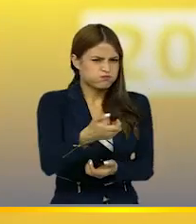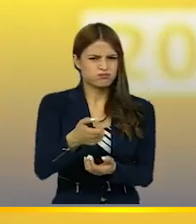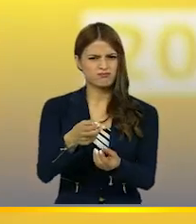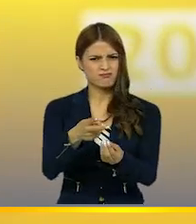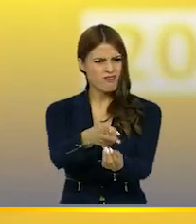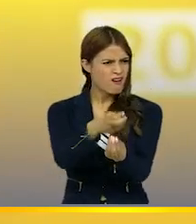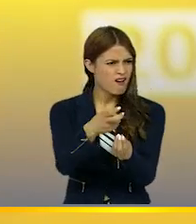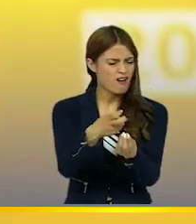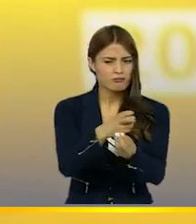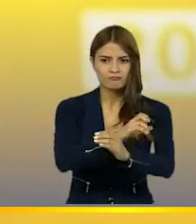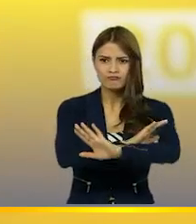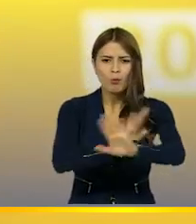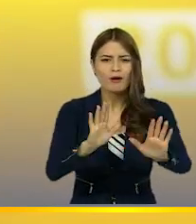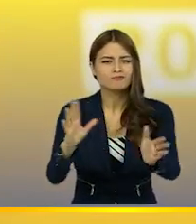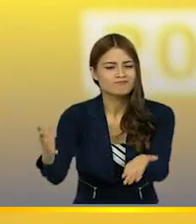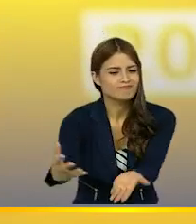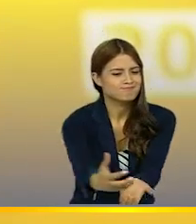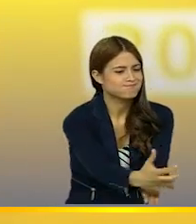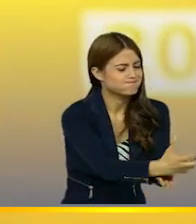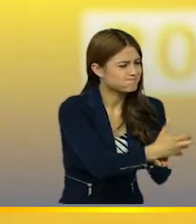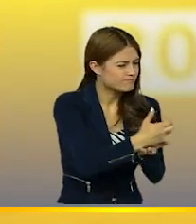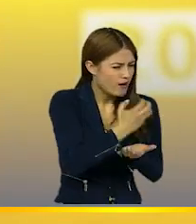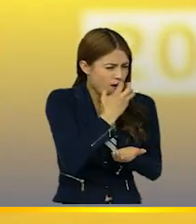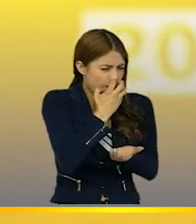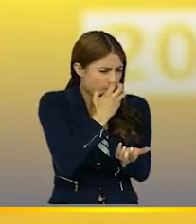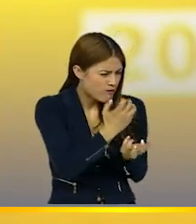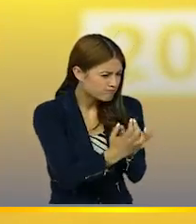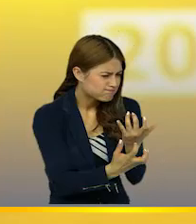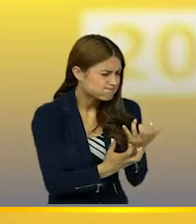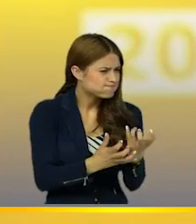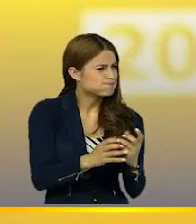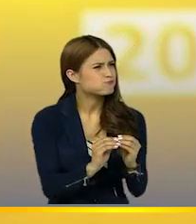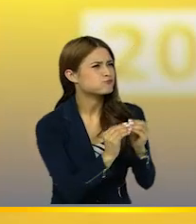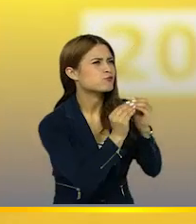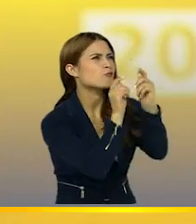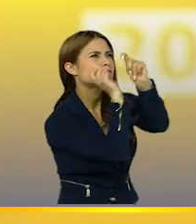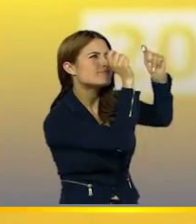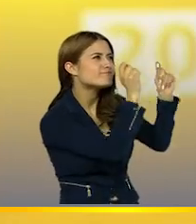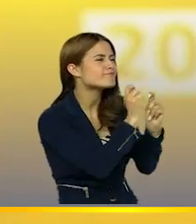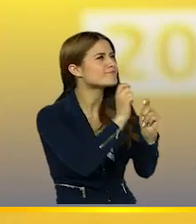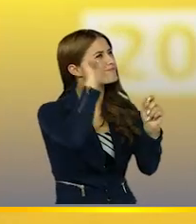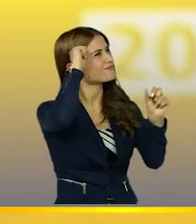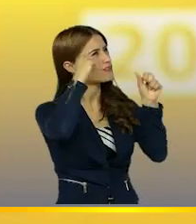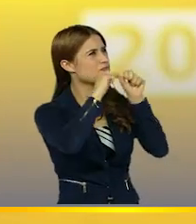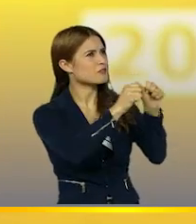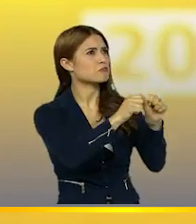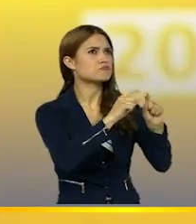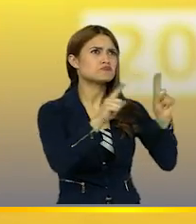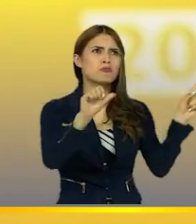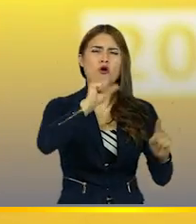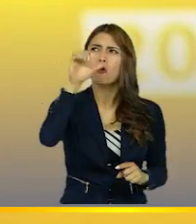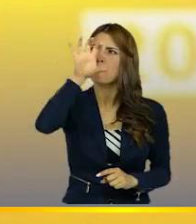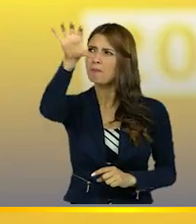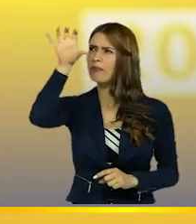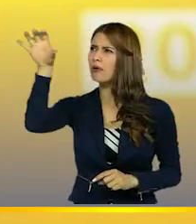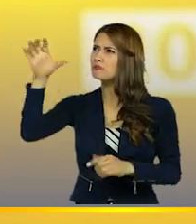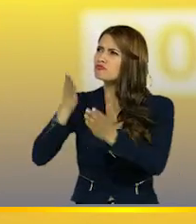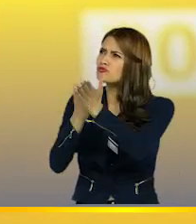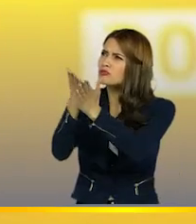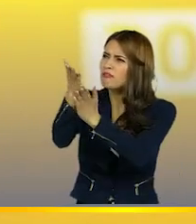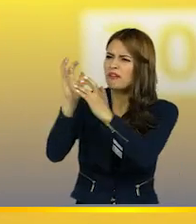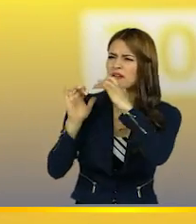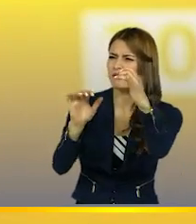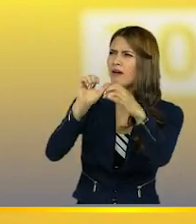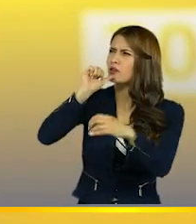se funden en monumentos, mientras en el resto del mundo aumenta los conflictos que siembran dolor y